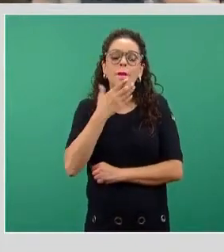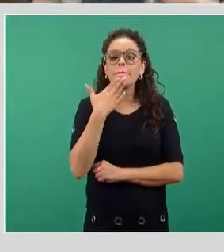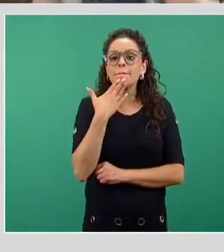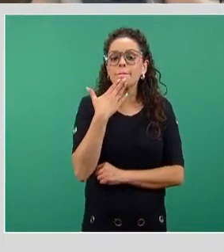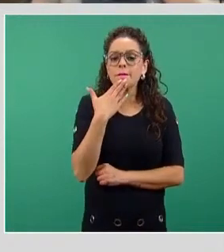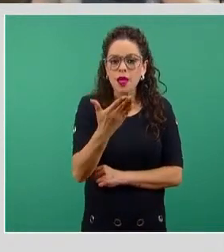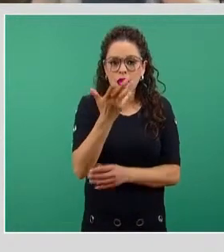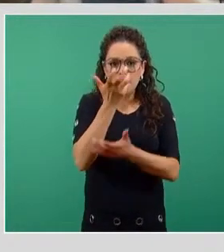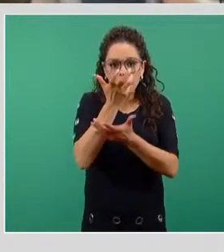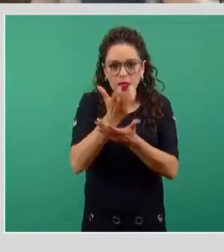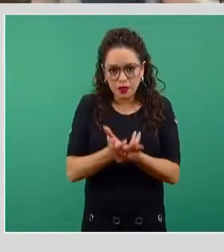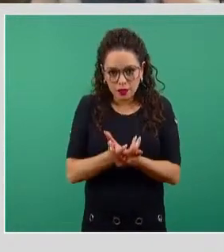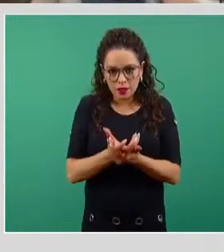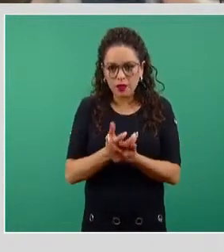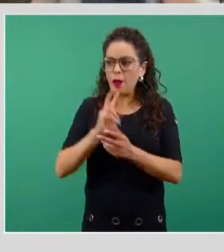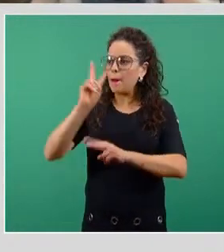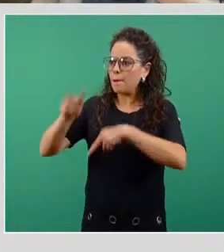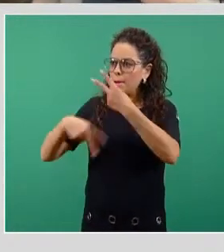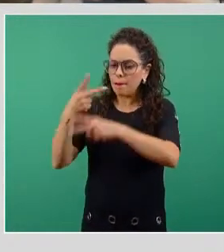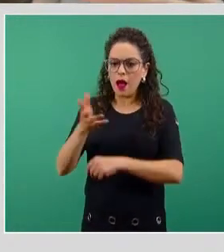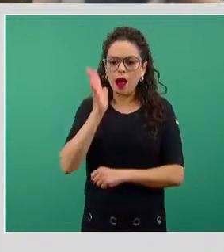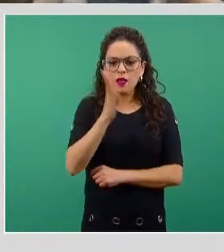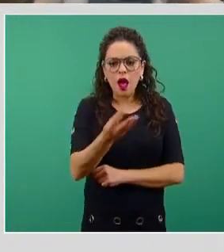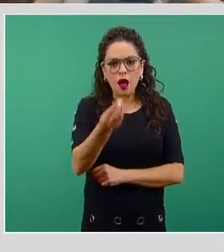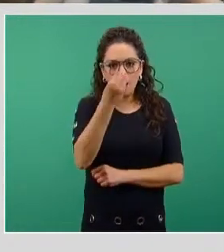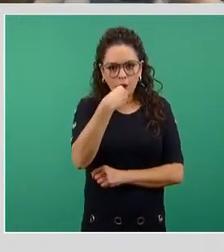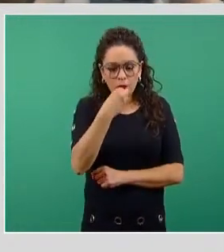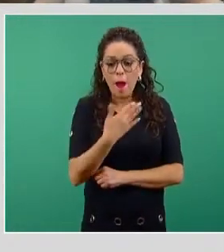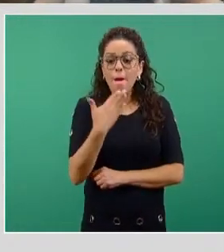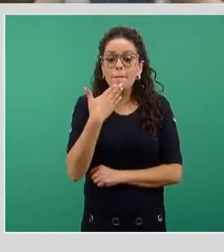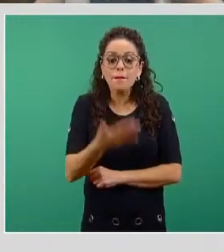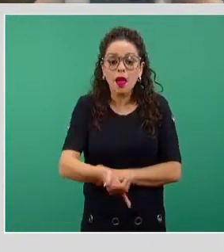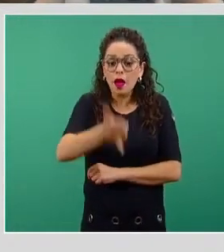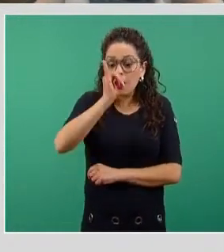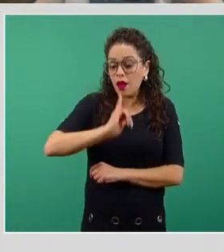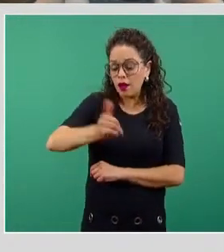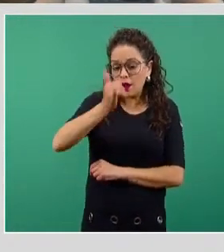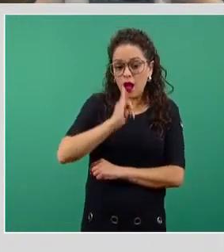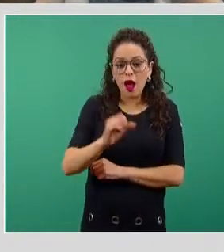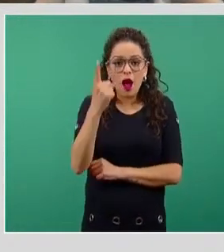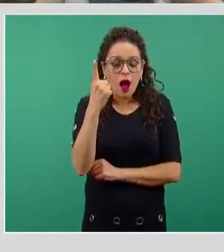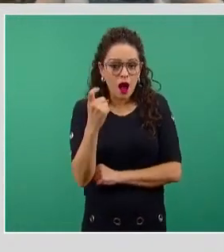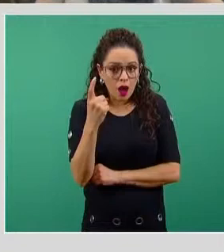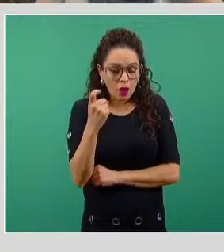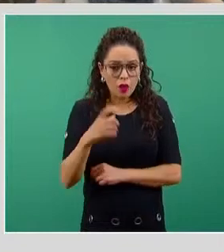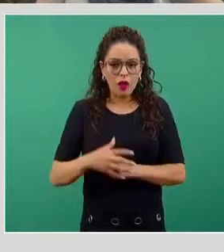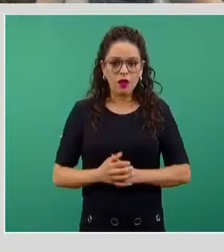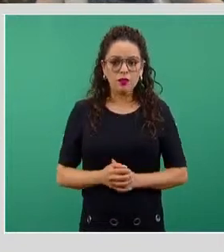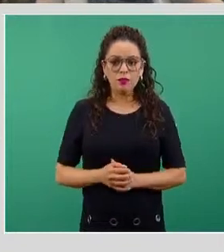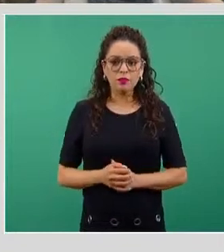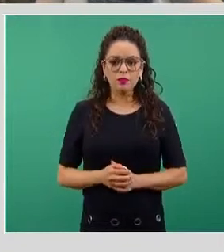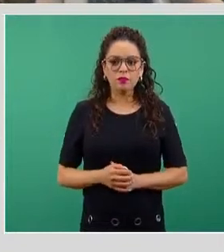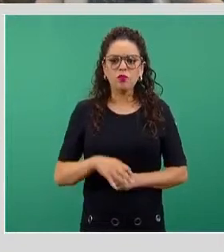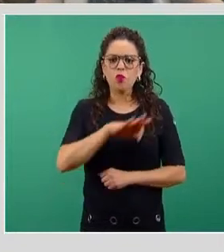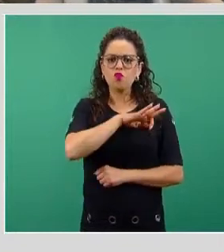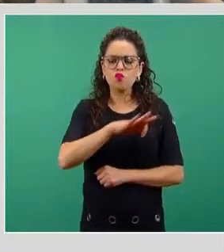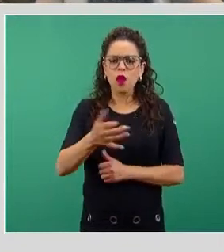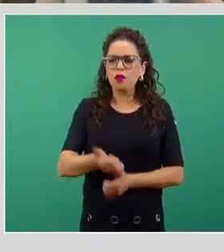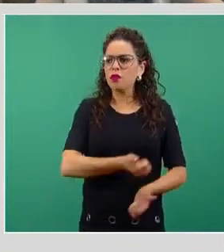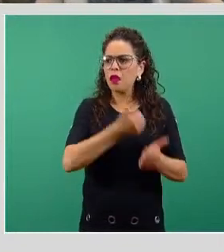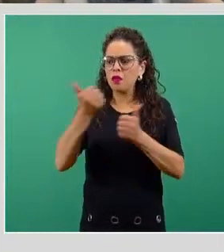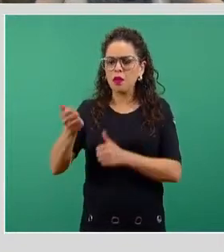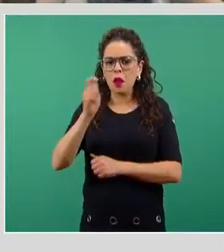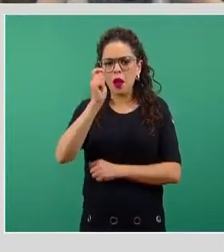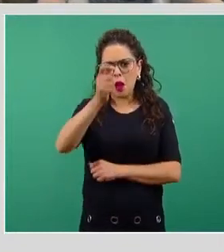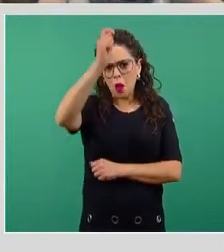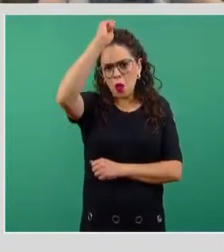que acudan desayunados, que acudan hidratados, que pueden llevar un sombrero, una gorra,